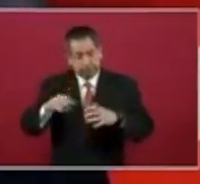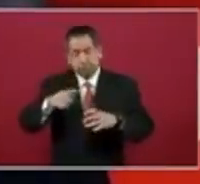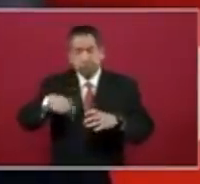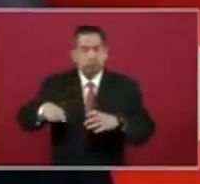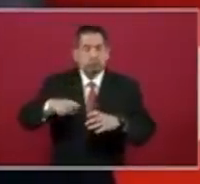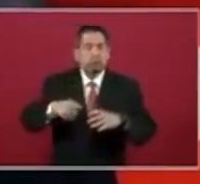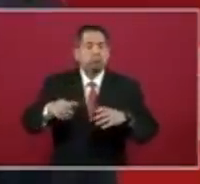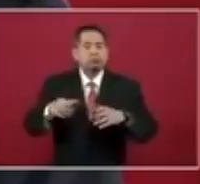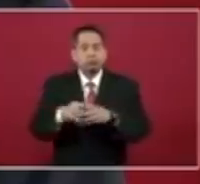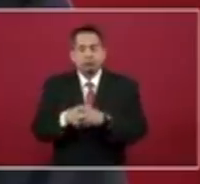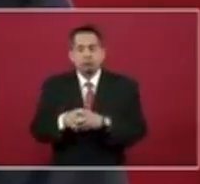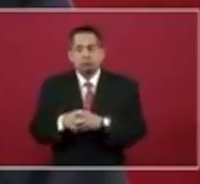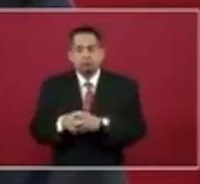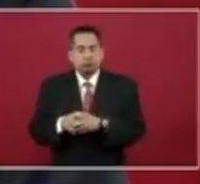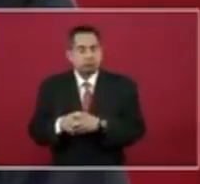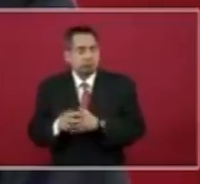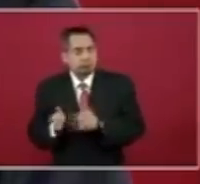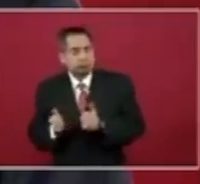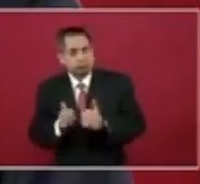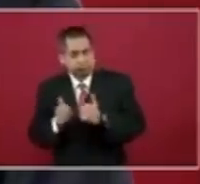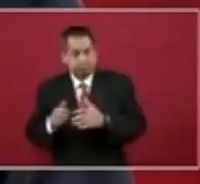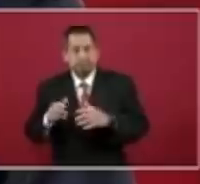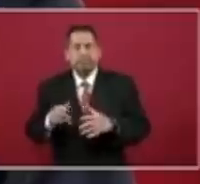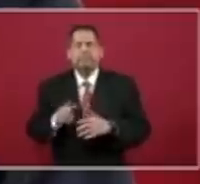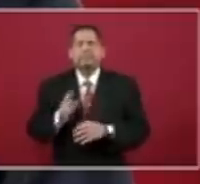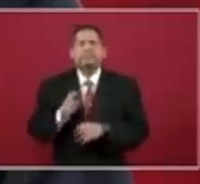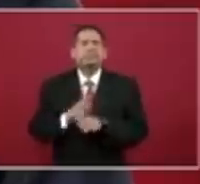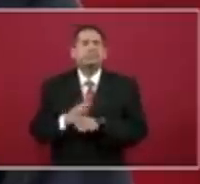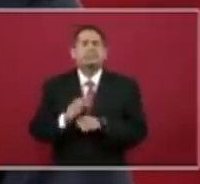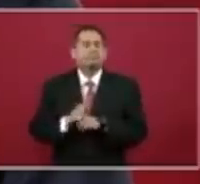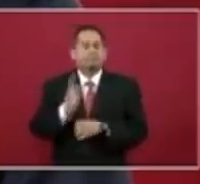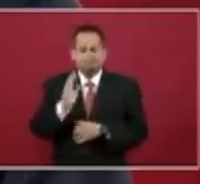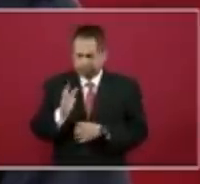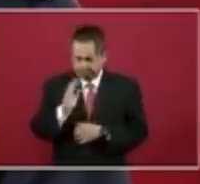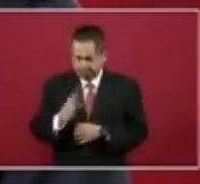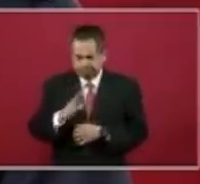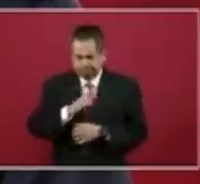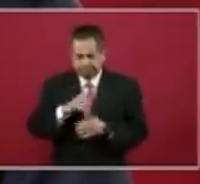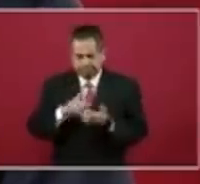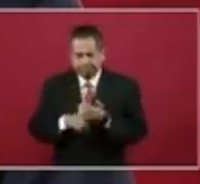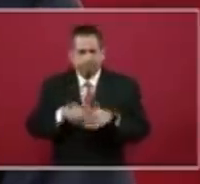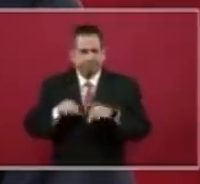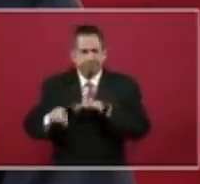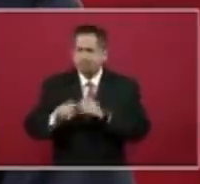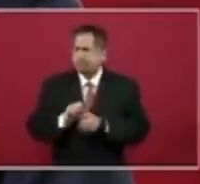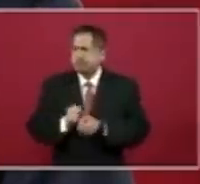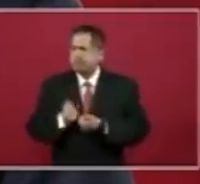del agrupamiento de autotransportes, se ha realizado esta actividad